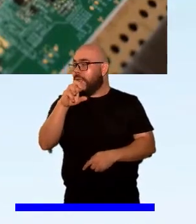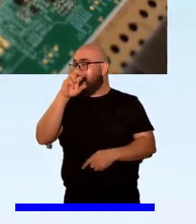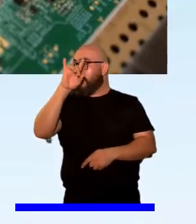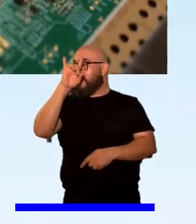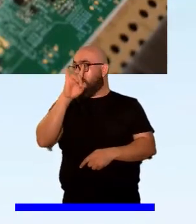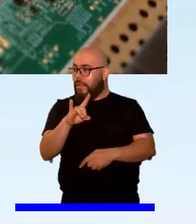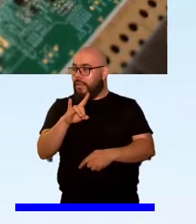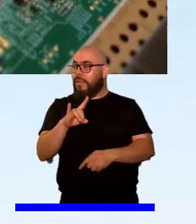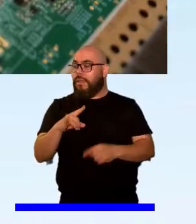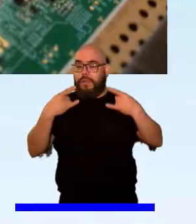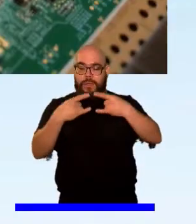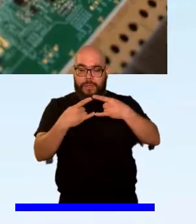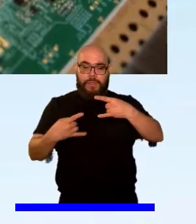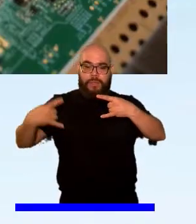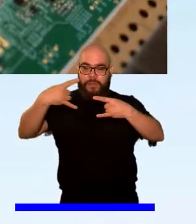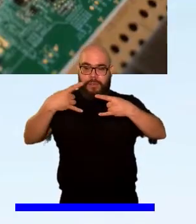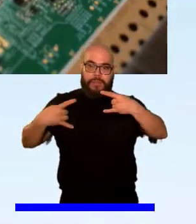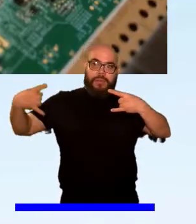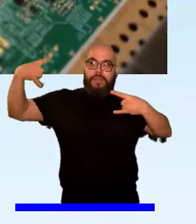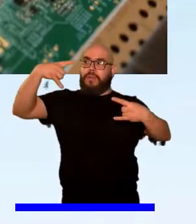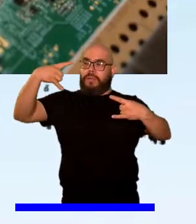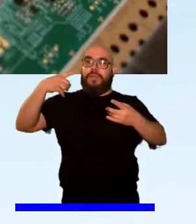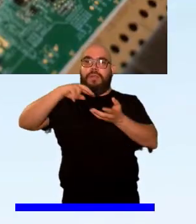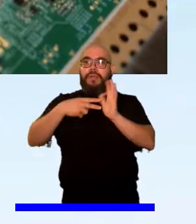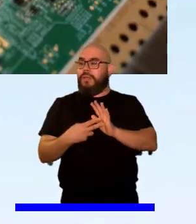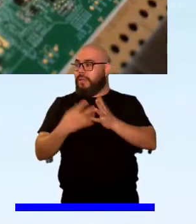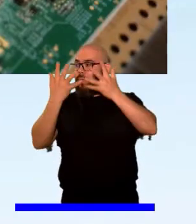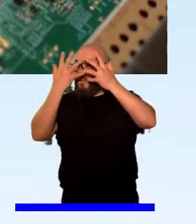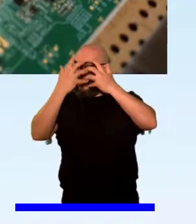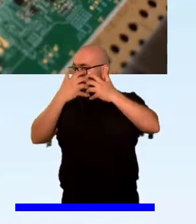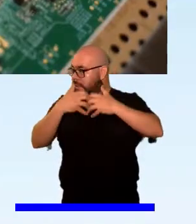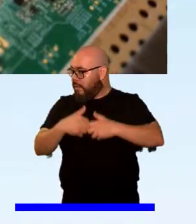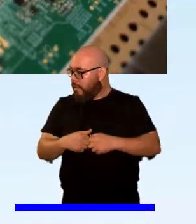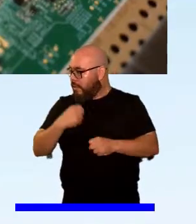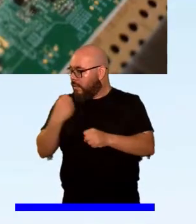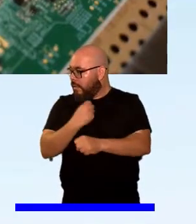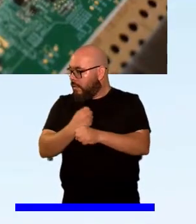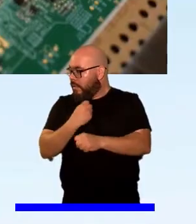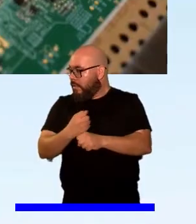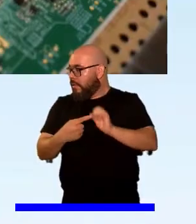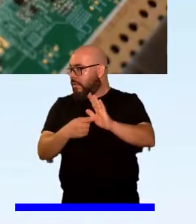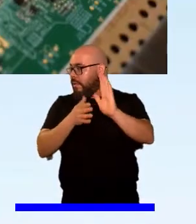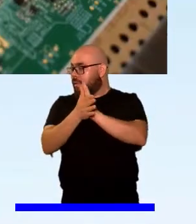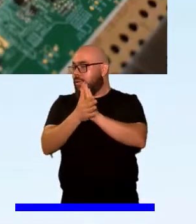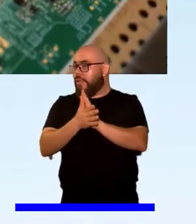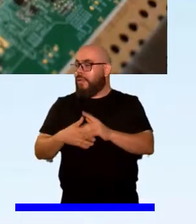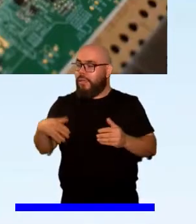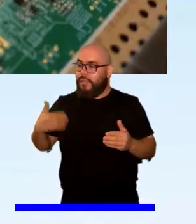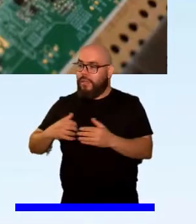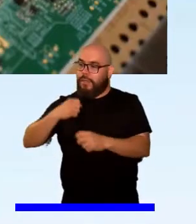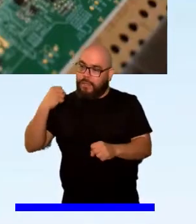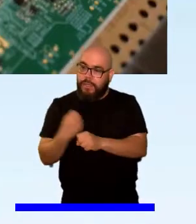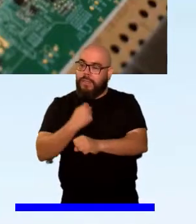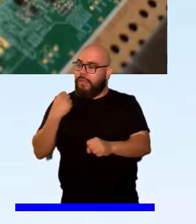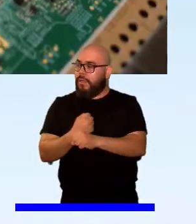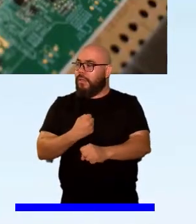esas matrices de matrices, por decirlo así, por lo cual aceleran aún más este desarrollo. Y nosotros ya hemos estado trabajando con esto y